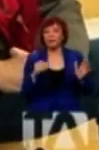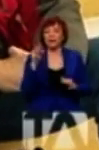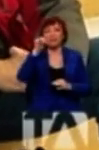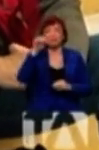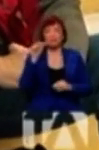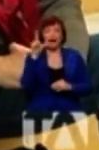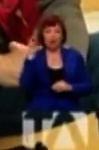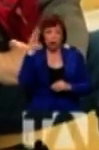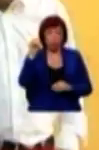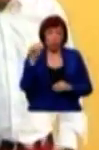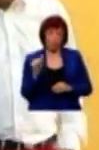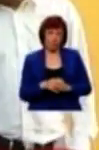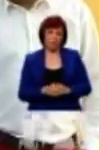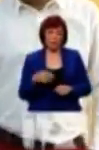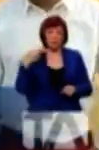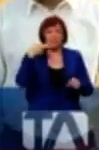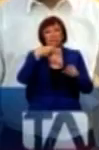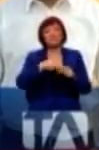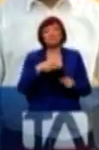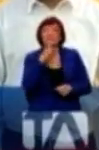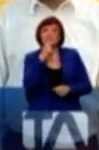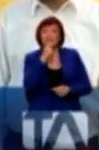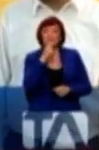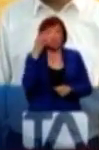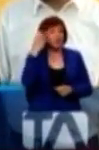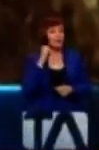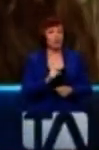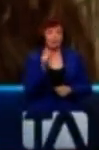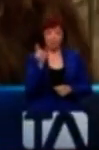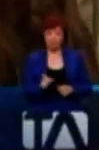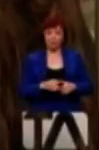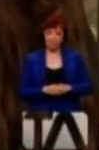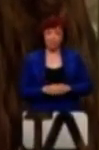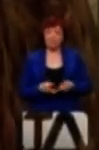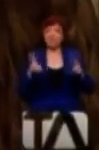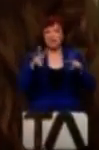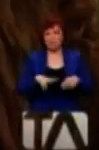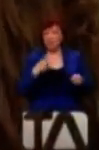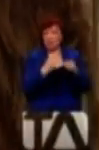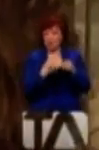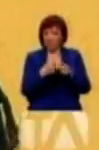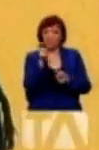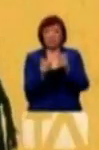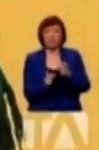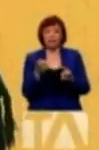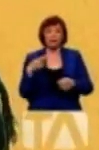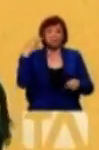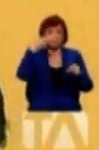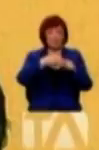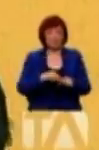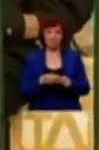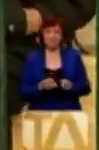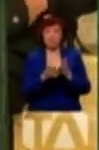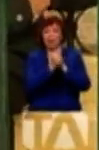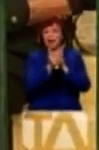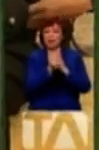Cuenca buscando una oportunidad. Bueno, esperamos que valga la pena la esperada y todo. También hay quiteños que este sábado sábado demostrarán sus